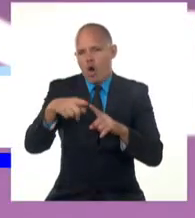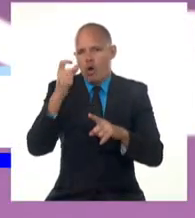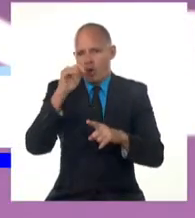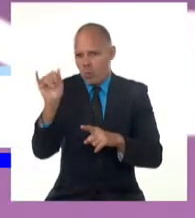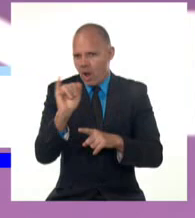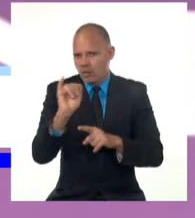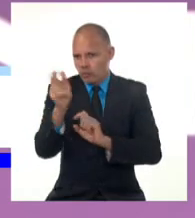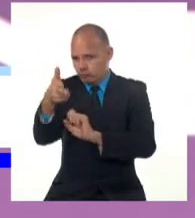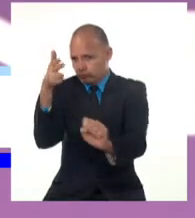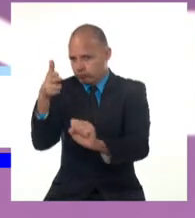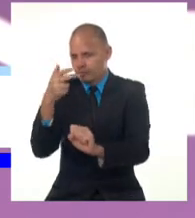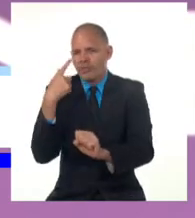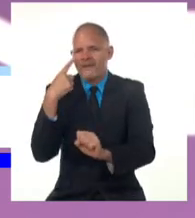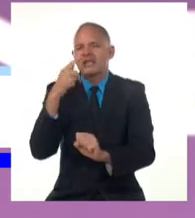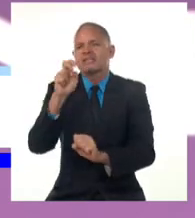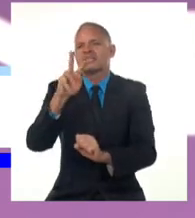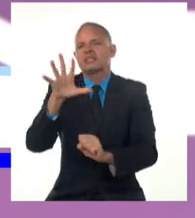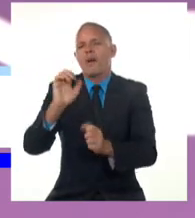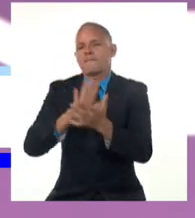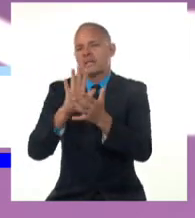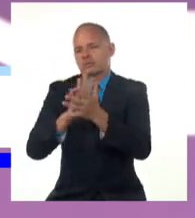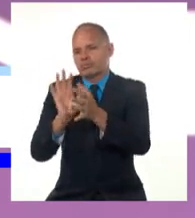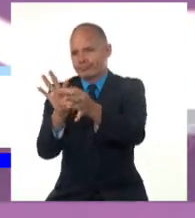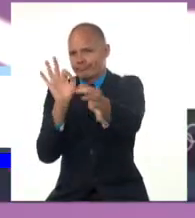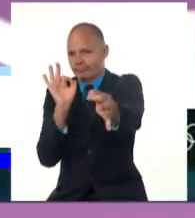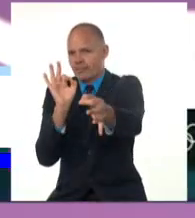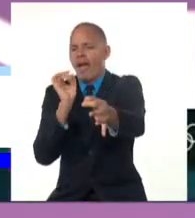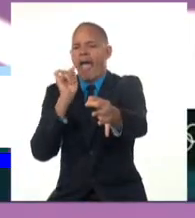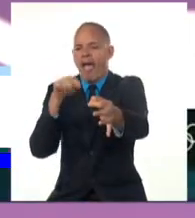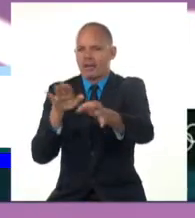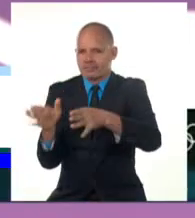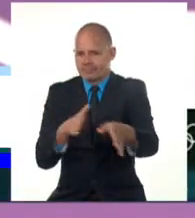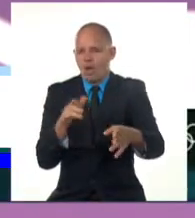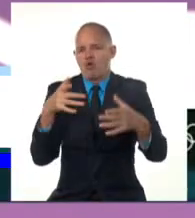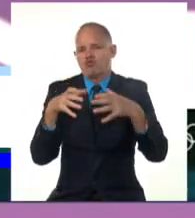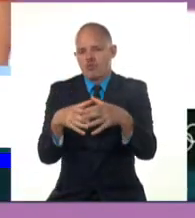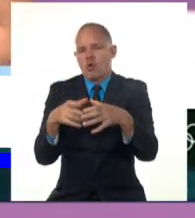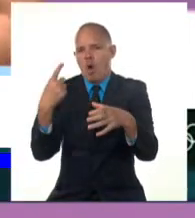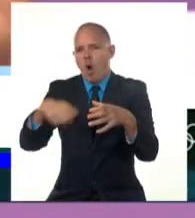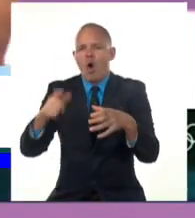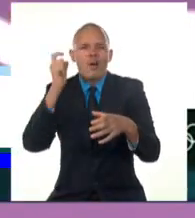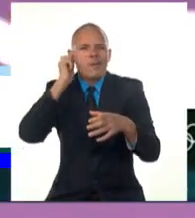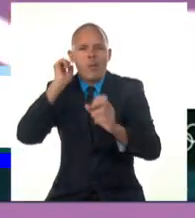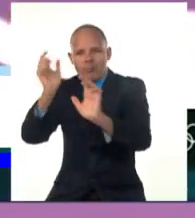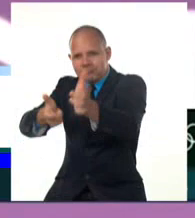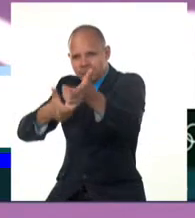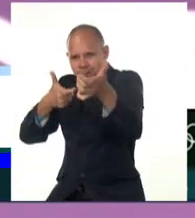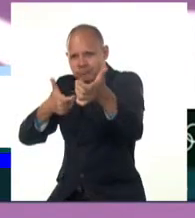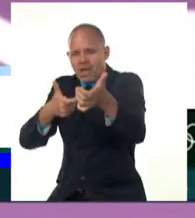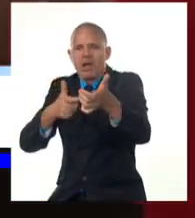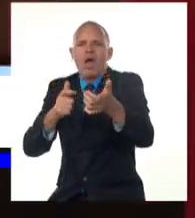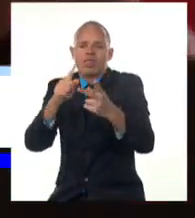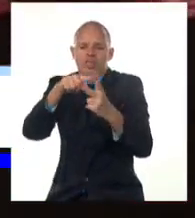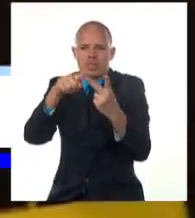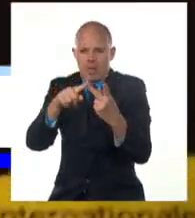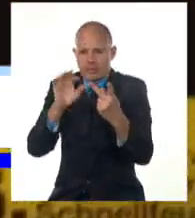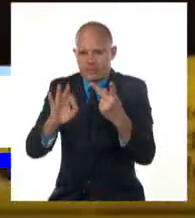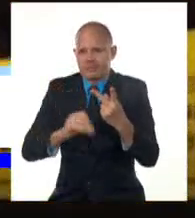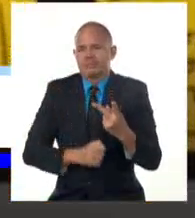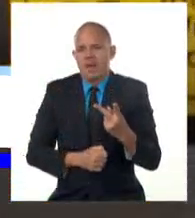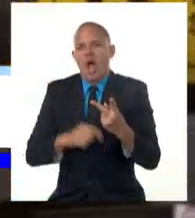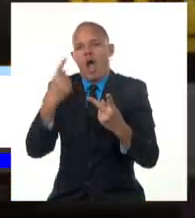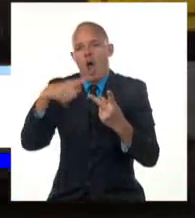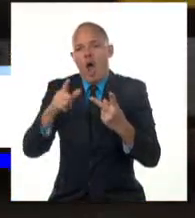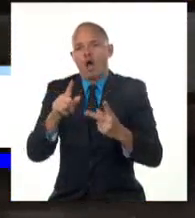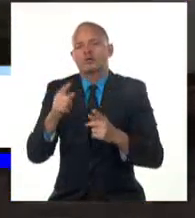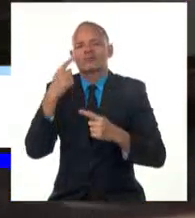rápido a 25 metros. Además de ellos, estarán por Cuba las fusileras Dianelis Pérez y Lisbeth Hernández y los